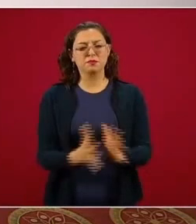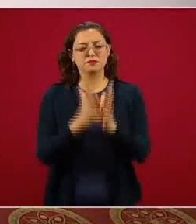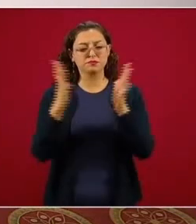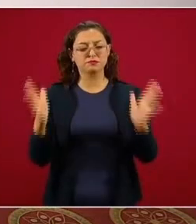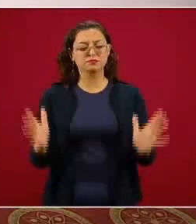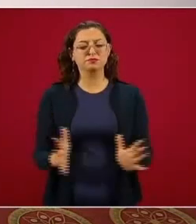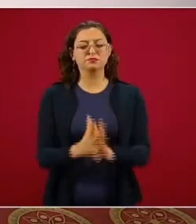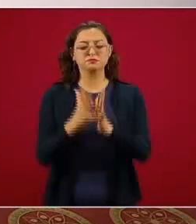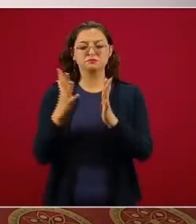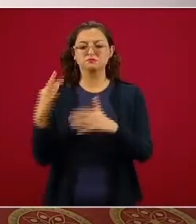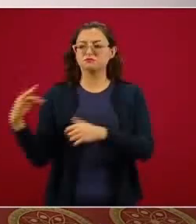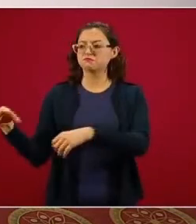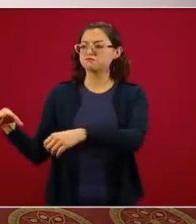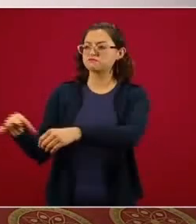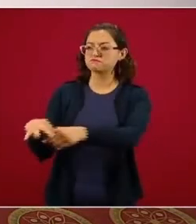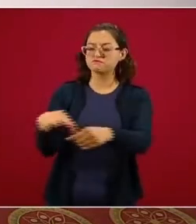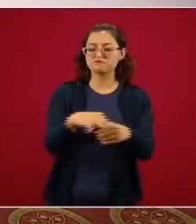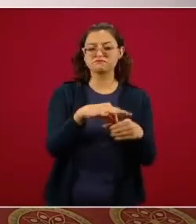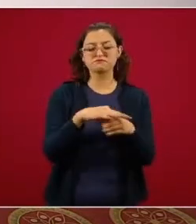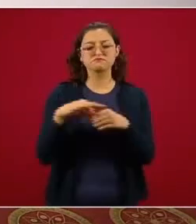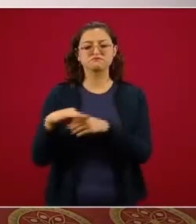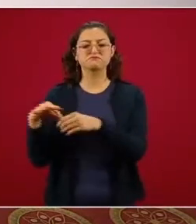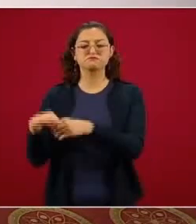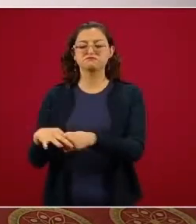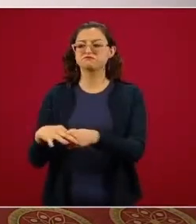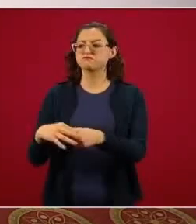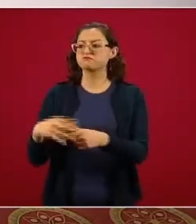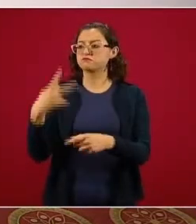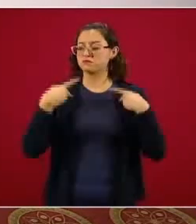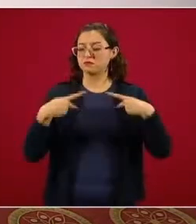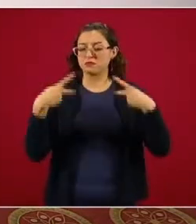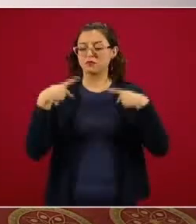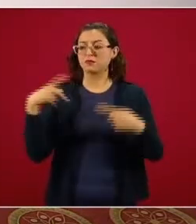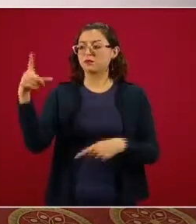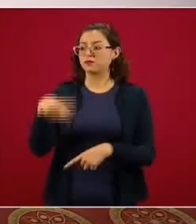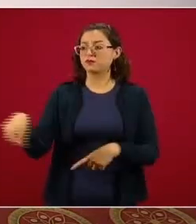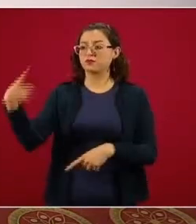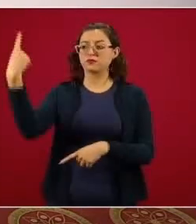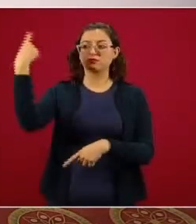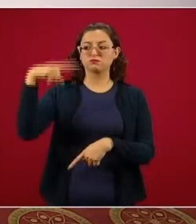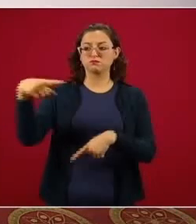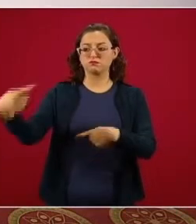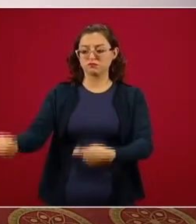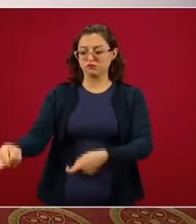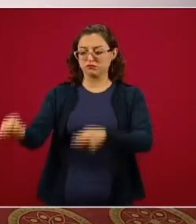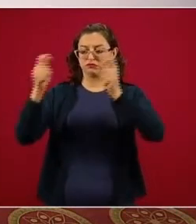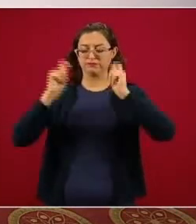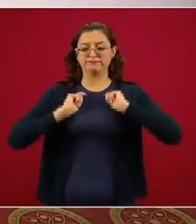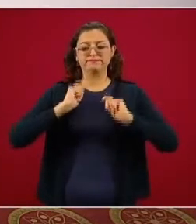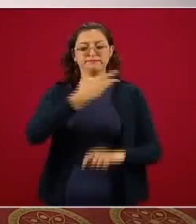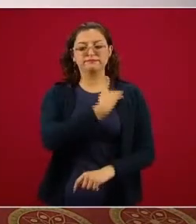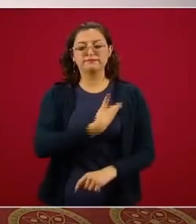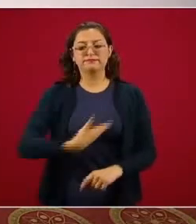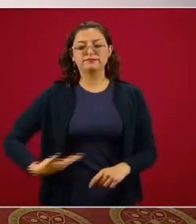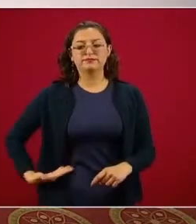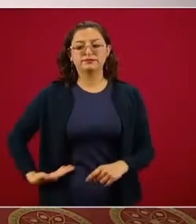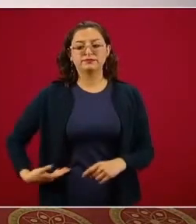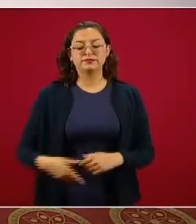permitió llegar por mandato popular a la presidencia de la República.